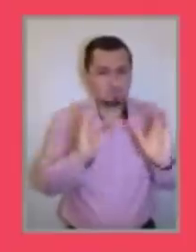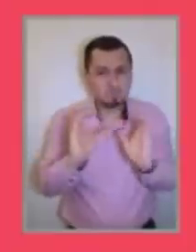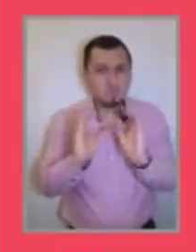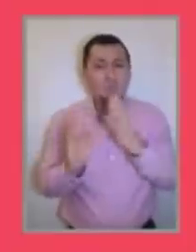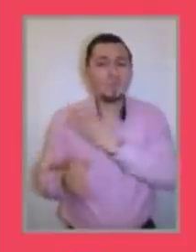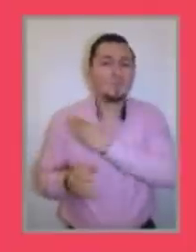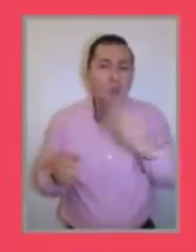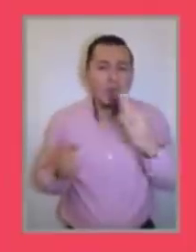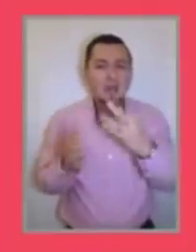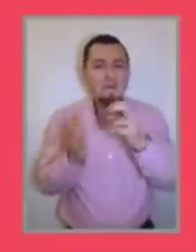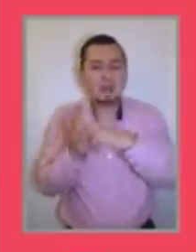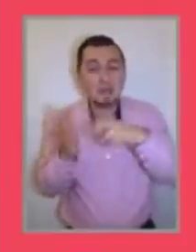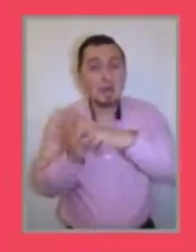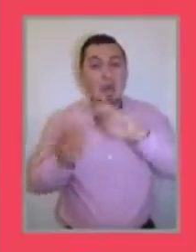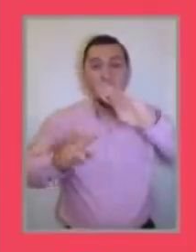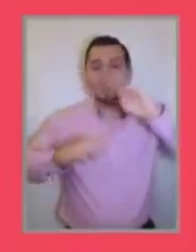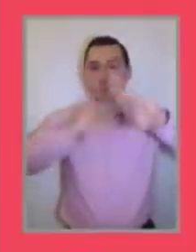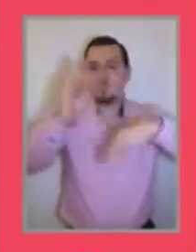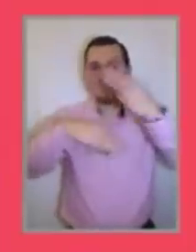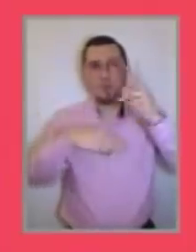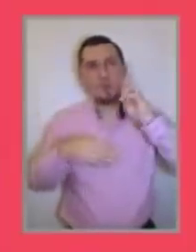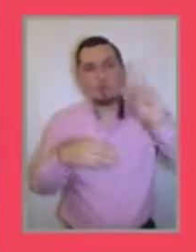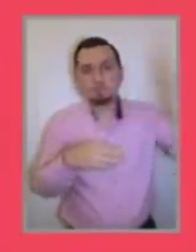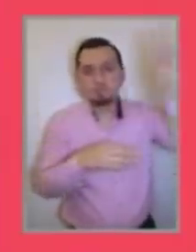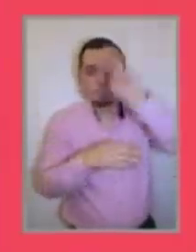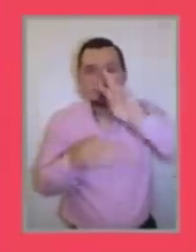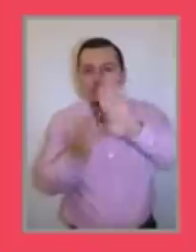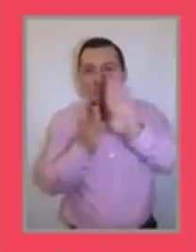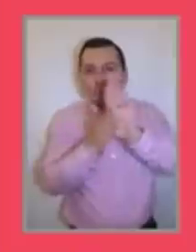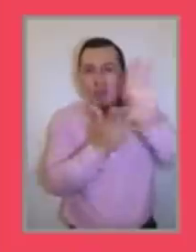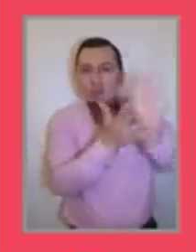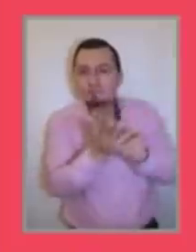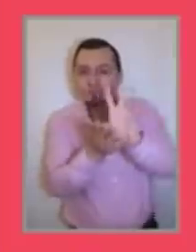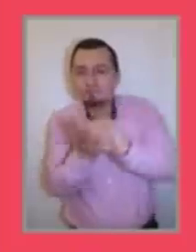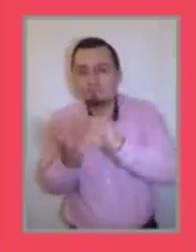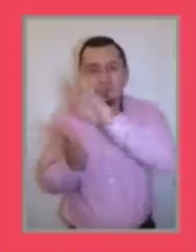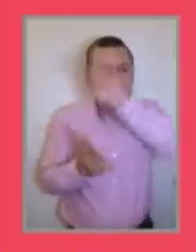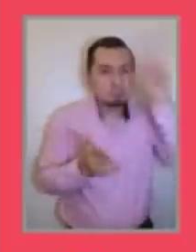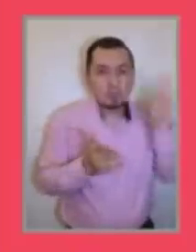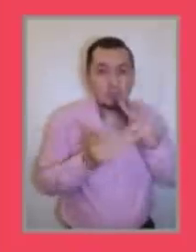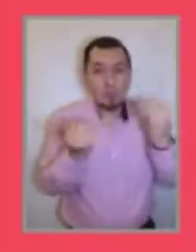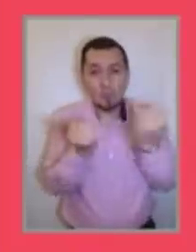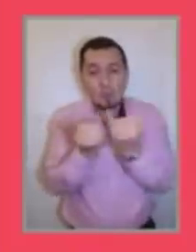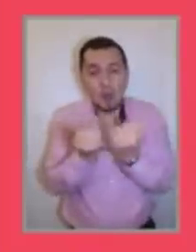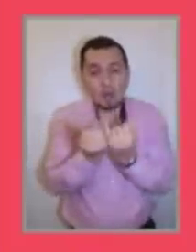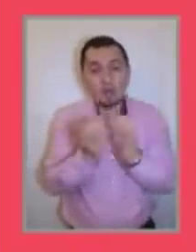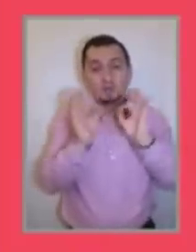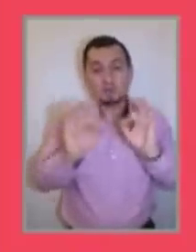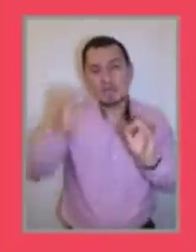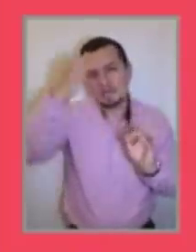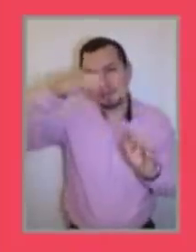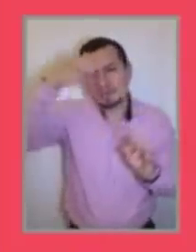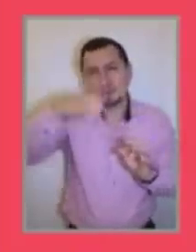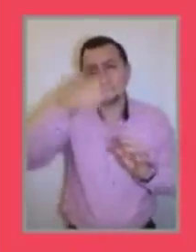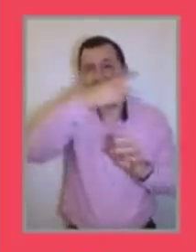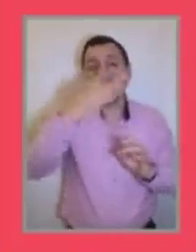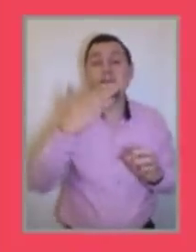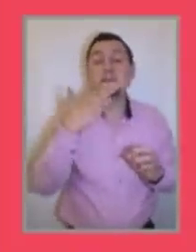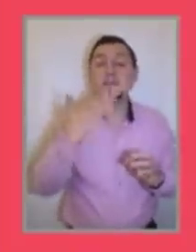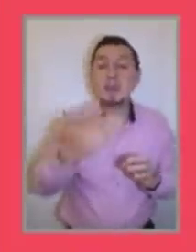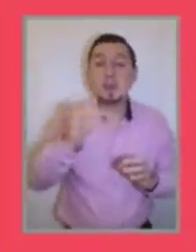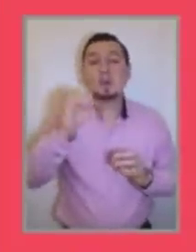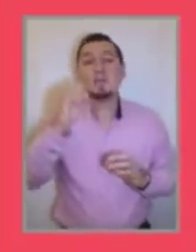a nivel global sobre cómo estaban procediendo los sistemas educativos y cuáles eran las experiencias que tenían esos sistemas una